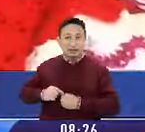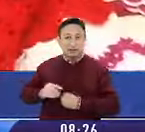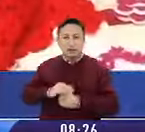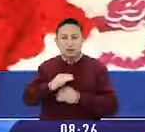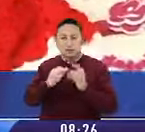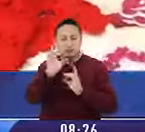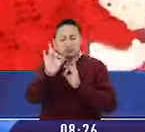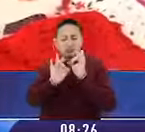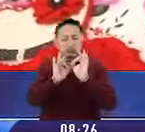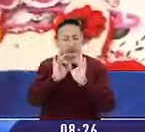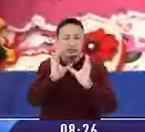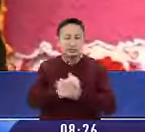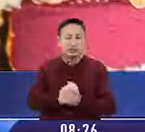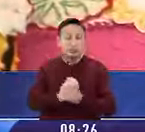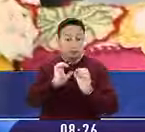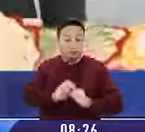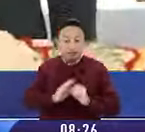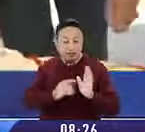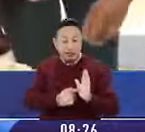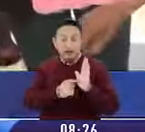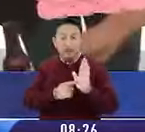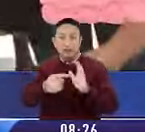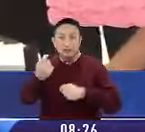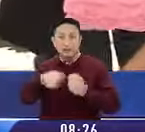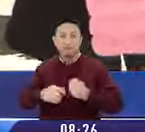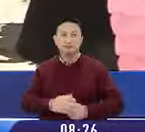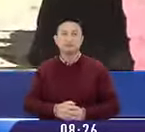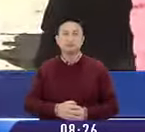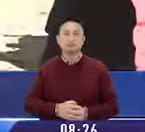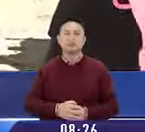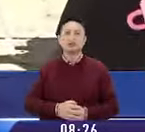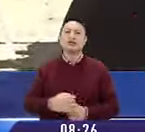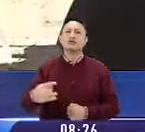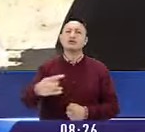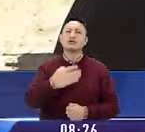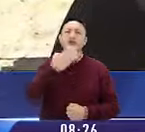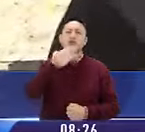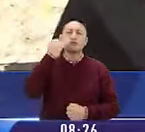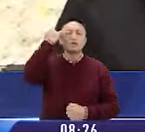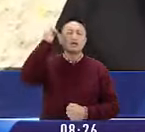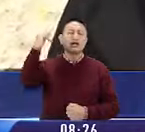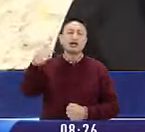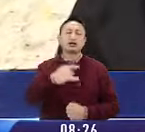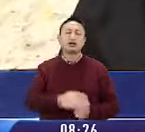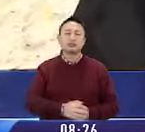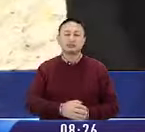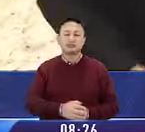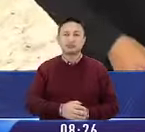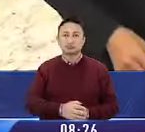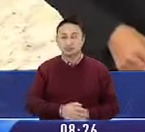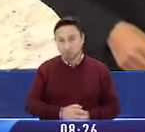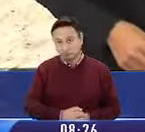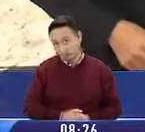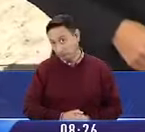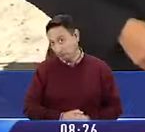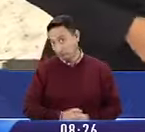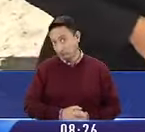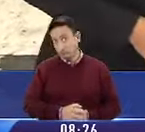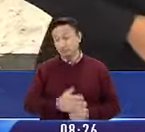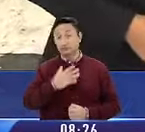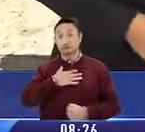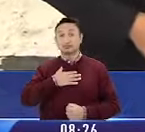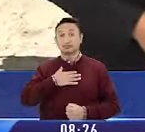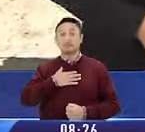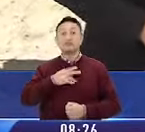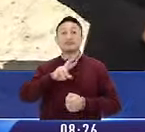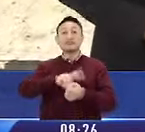todo perfecto para poderlos elaborar y vender. ¿En qué se inspira? Cuéntenos. Mi inspiración nació desde el nacimiento de